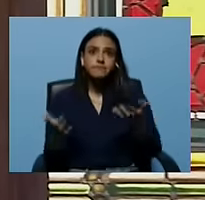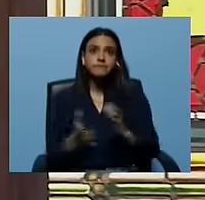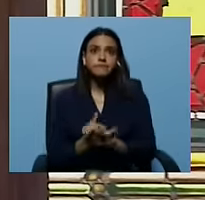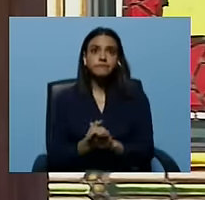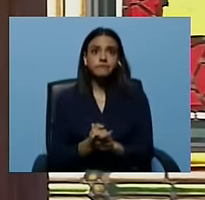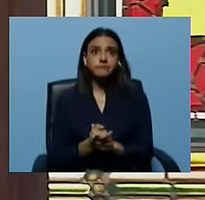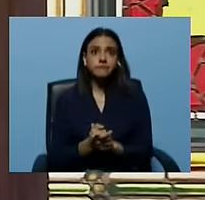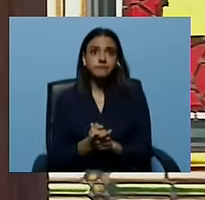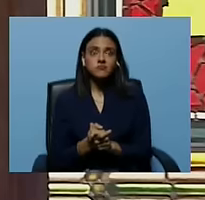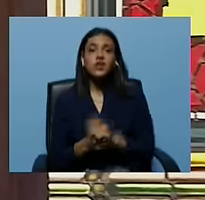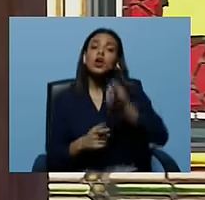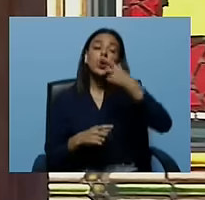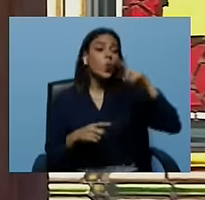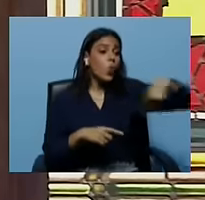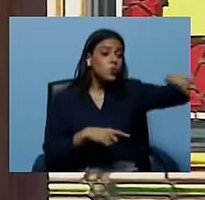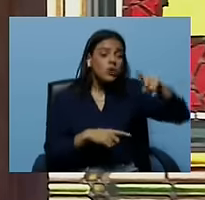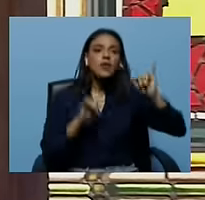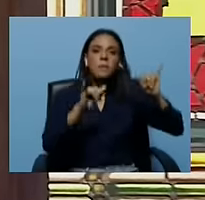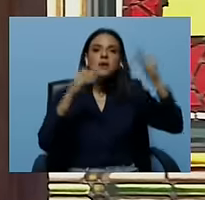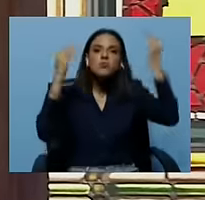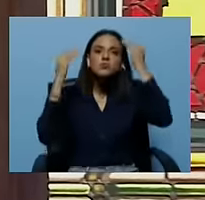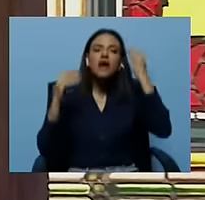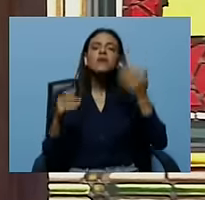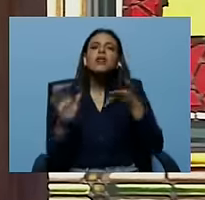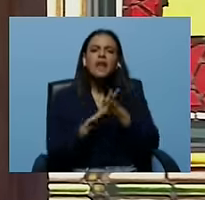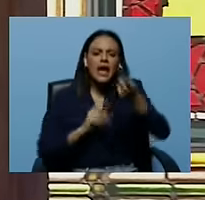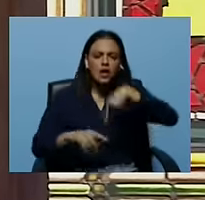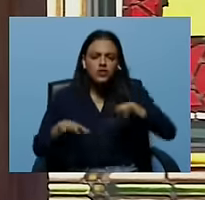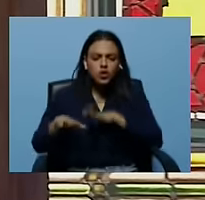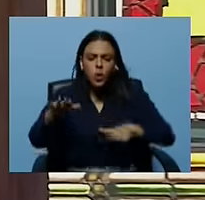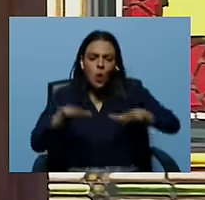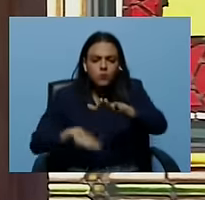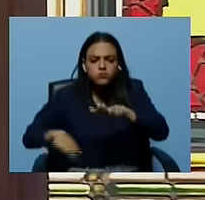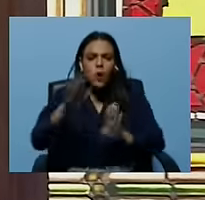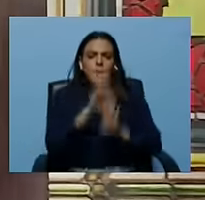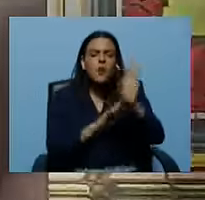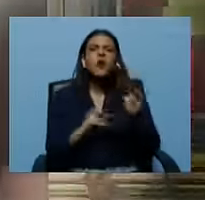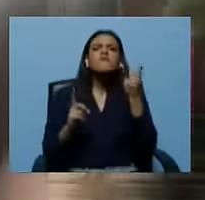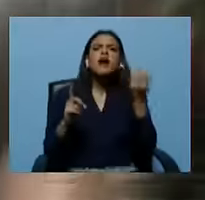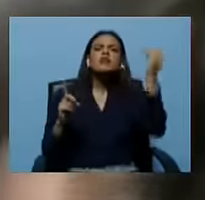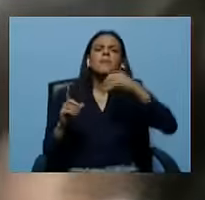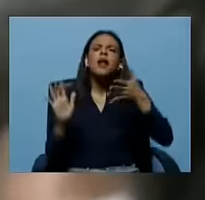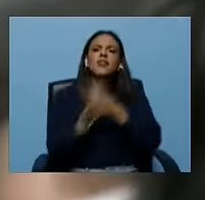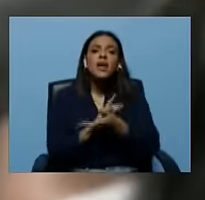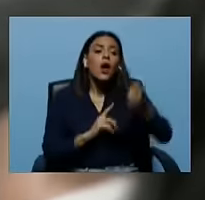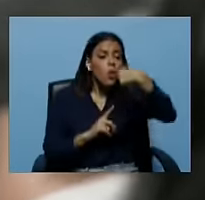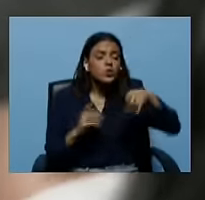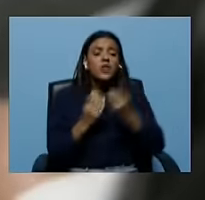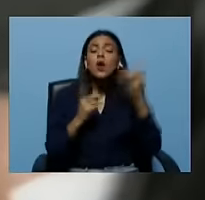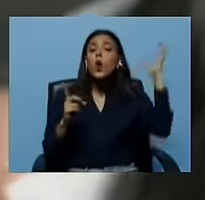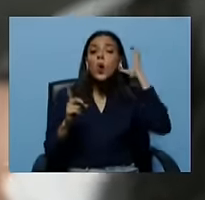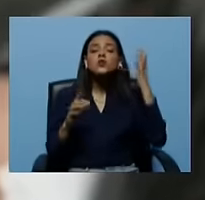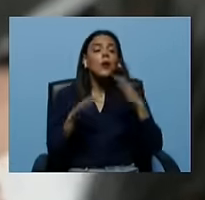Ustedes saben en qué avanzan y qué falta. Y ustedes también tienen plena conciencia, porque son líderes de verdad.